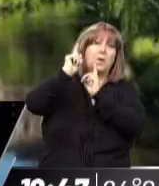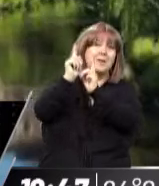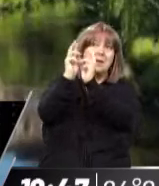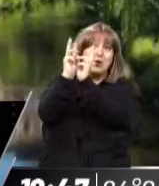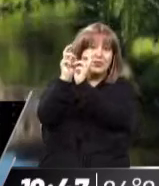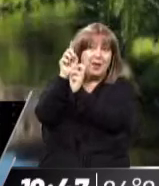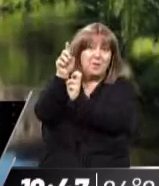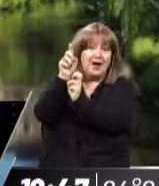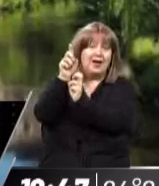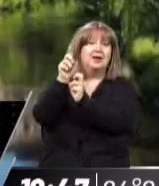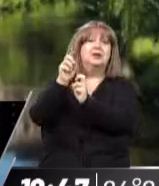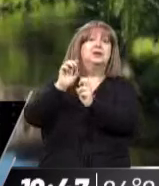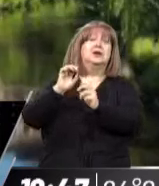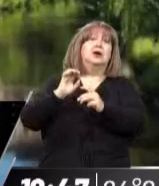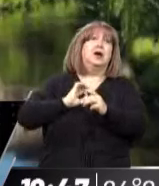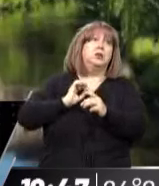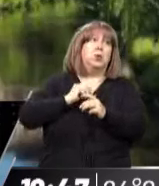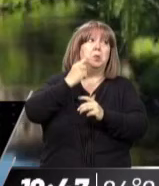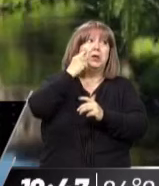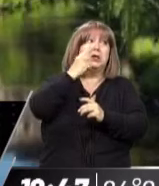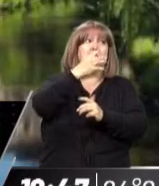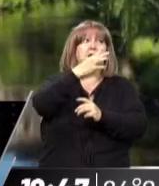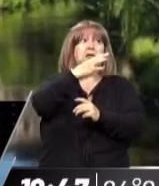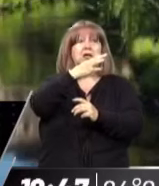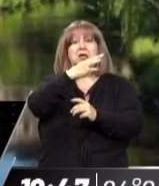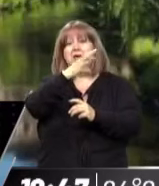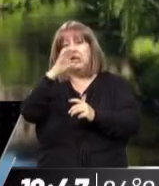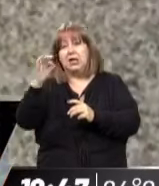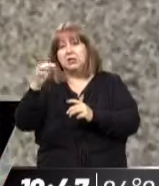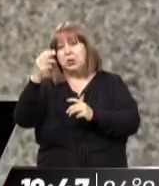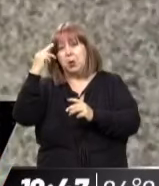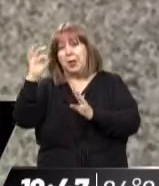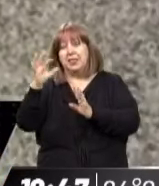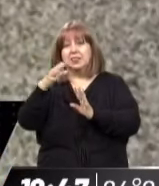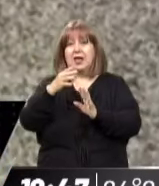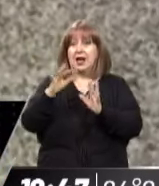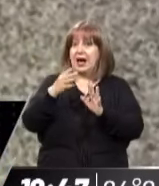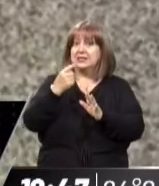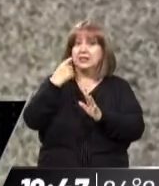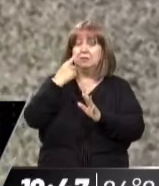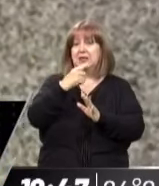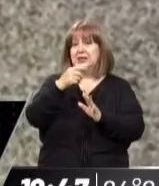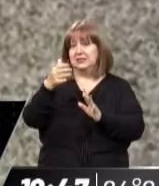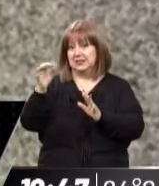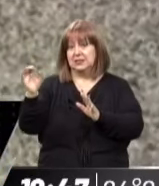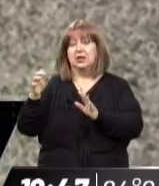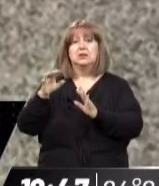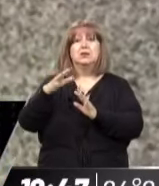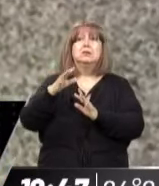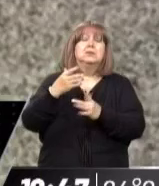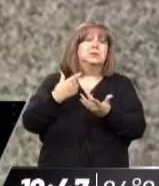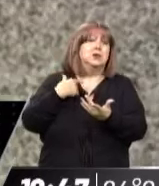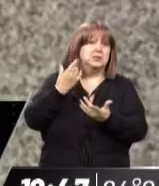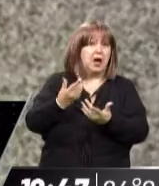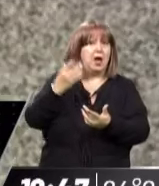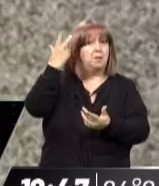Campos usted exactamente te voy a decir Bueno Este pequeño comentario justamente que fue obviamente a todo sorprendió porque Messi no nos tenía